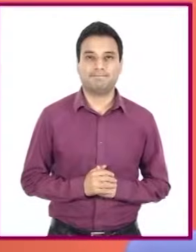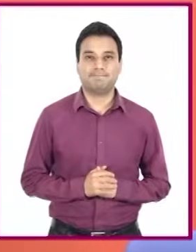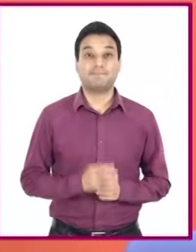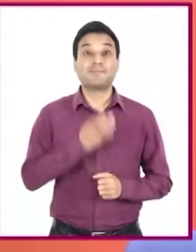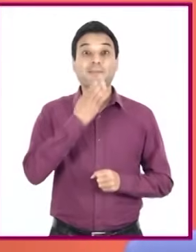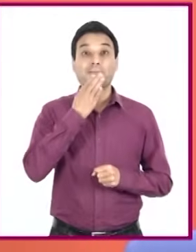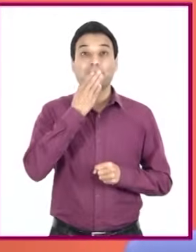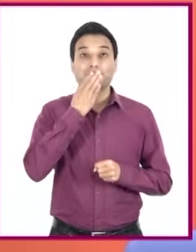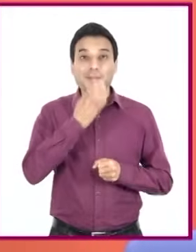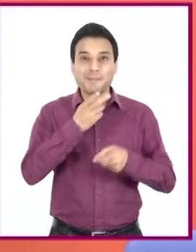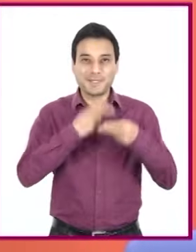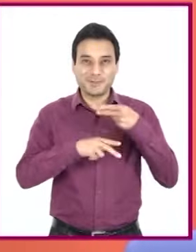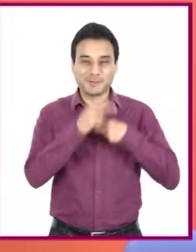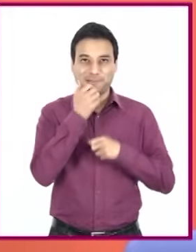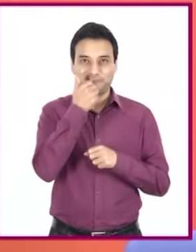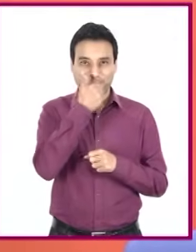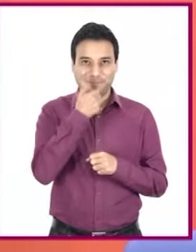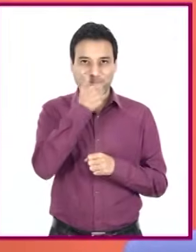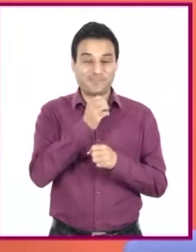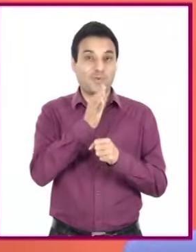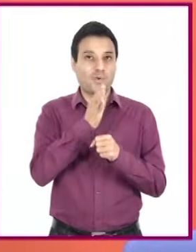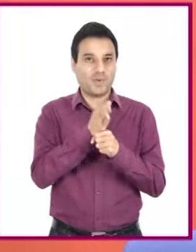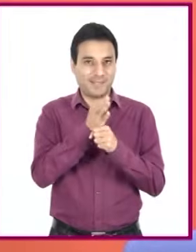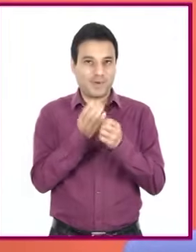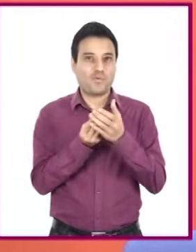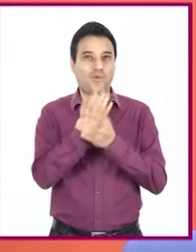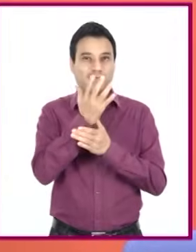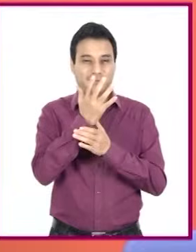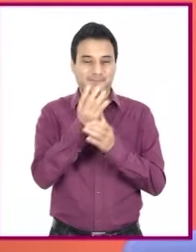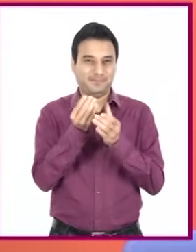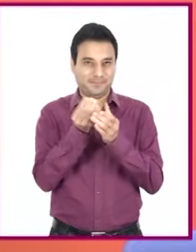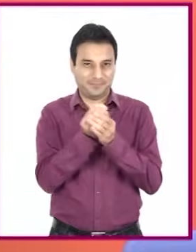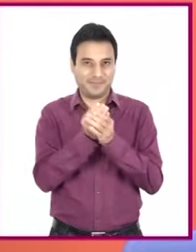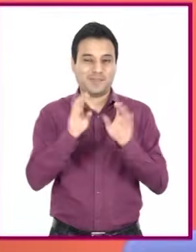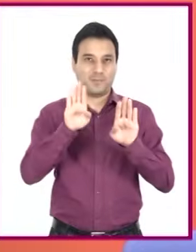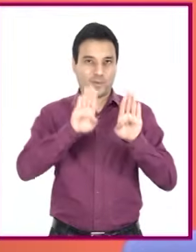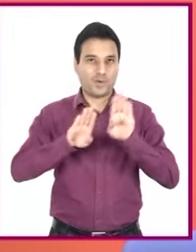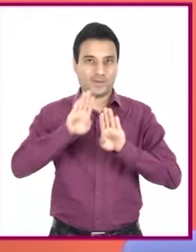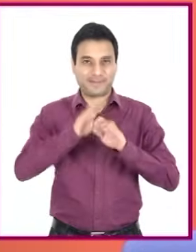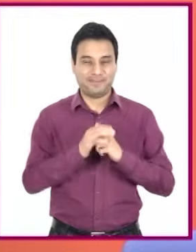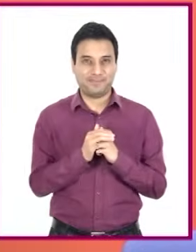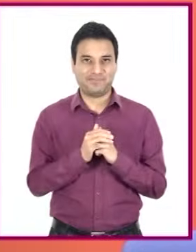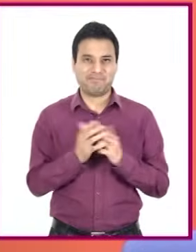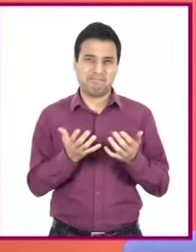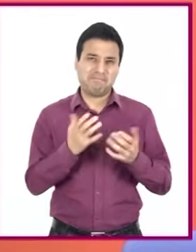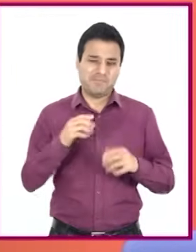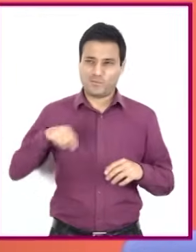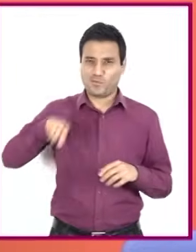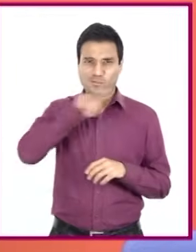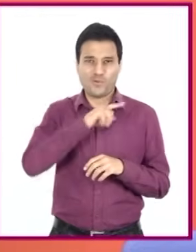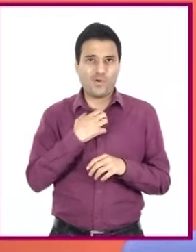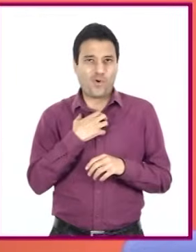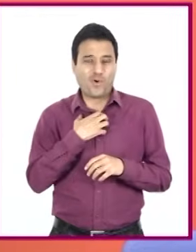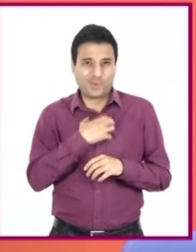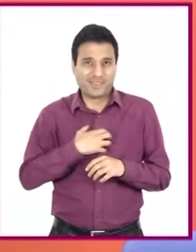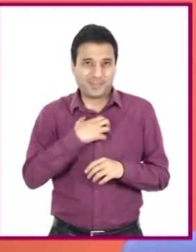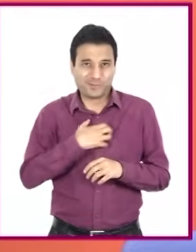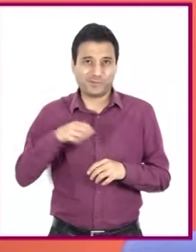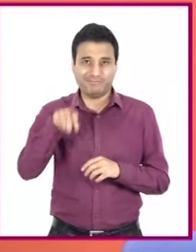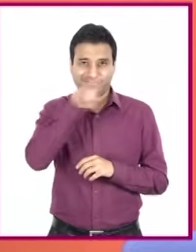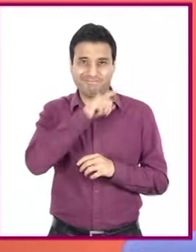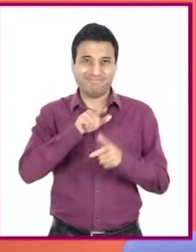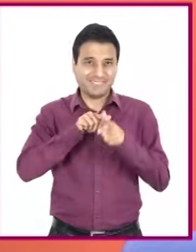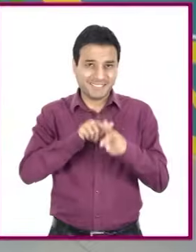Sean bienvenidas y bienvenidos a esta nueva sesión de Ciencias Biología. Estamos muy contentos de que continúen con nosotros en